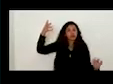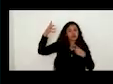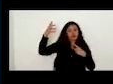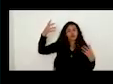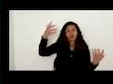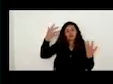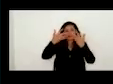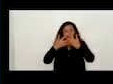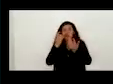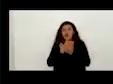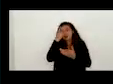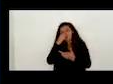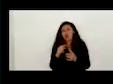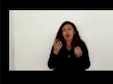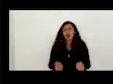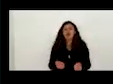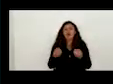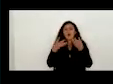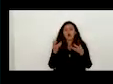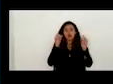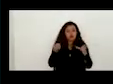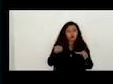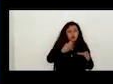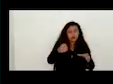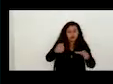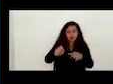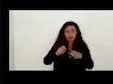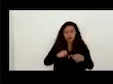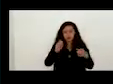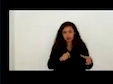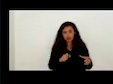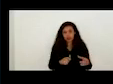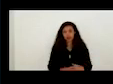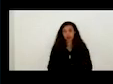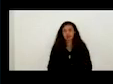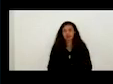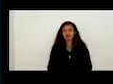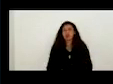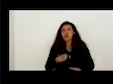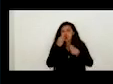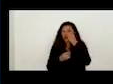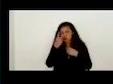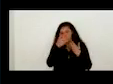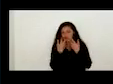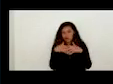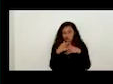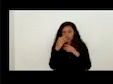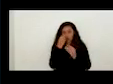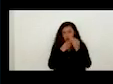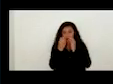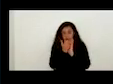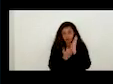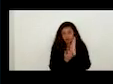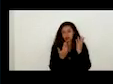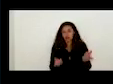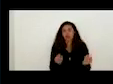o el tamaño de lo que está consumiendo. Y entre menos alimentos procesados se consuman, pues obviamente la salud, el